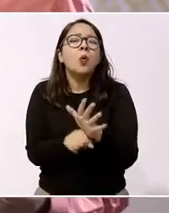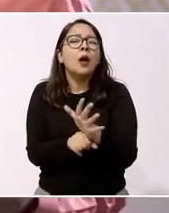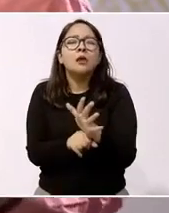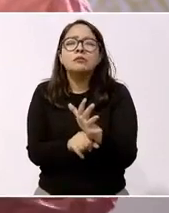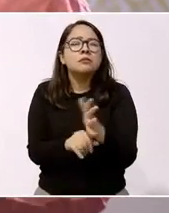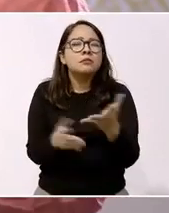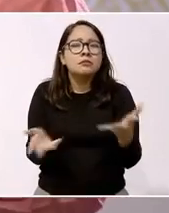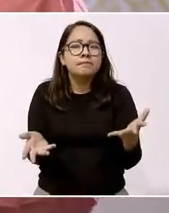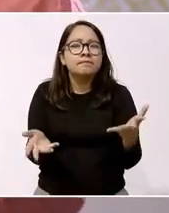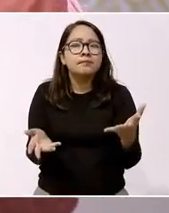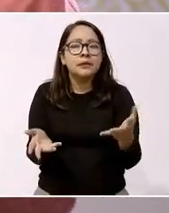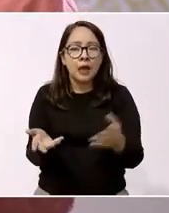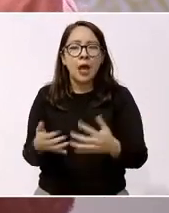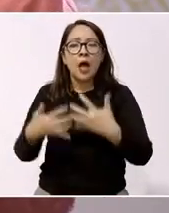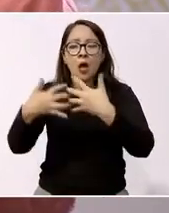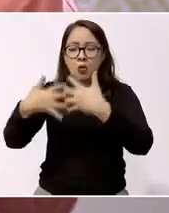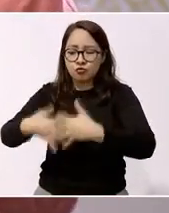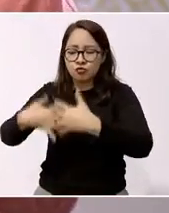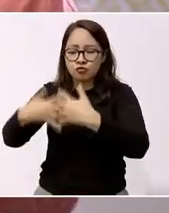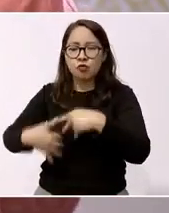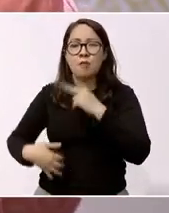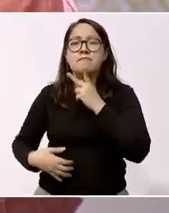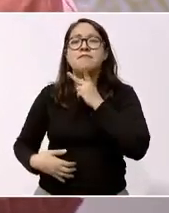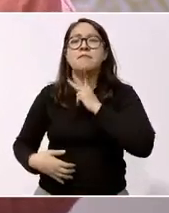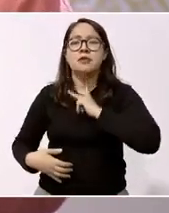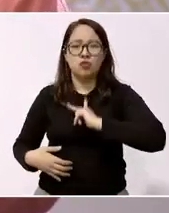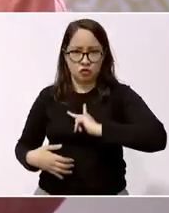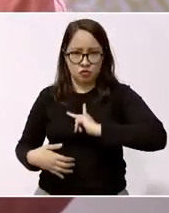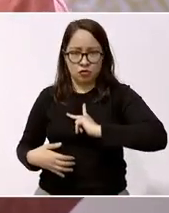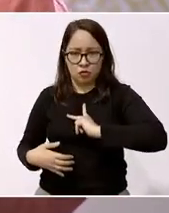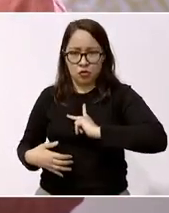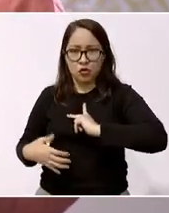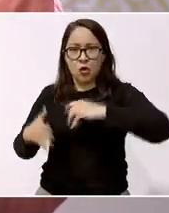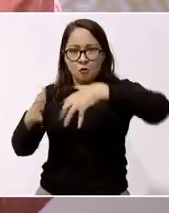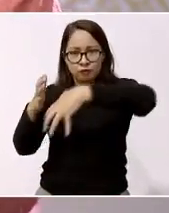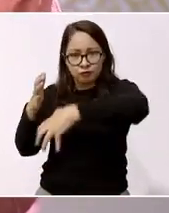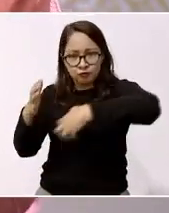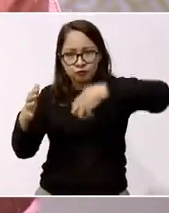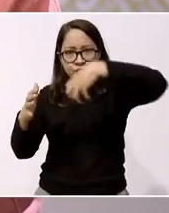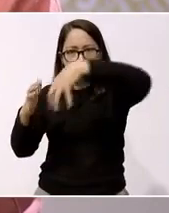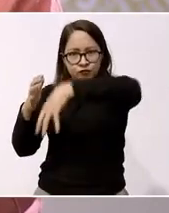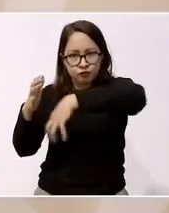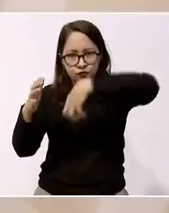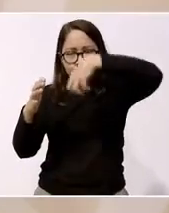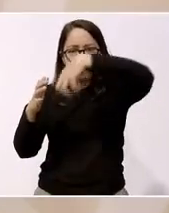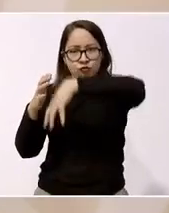seguir extrayendo petróleo de manera racional.